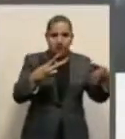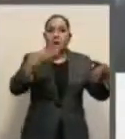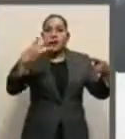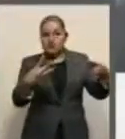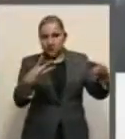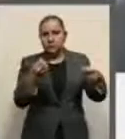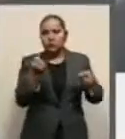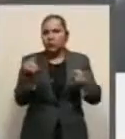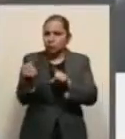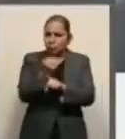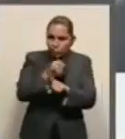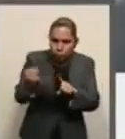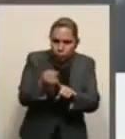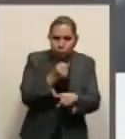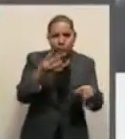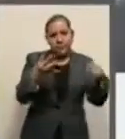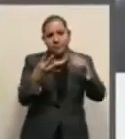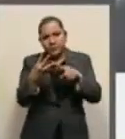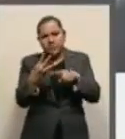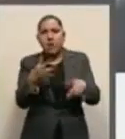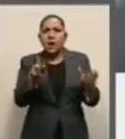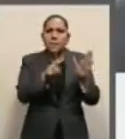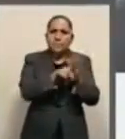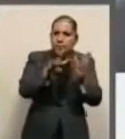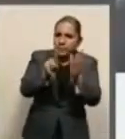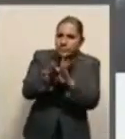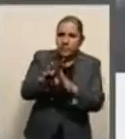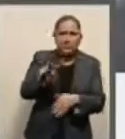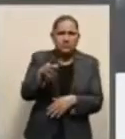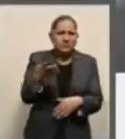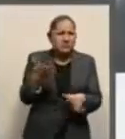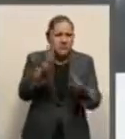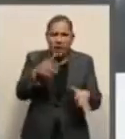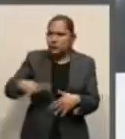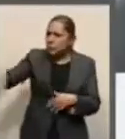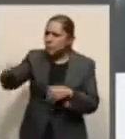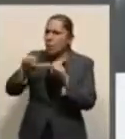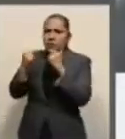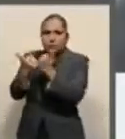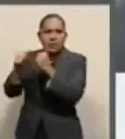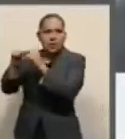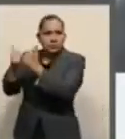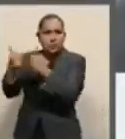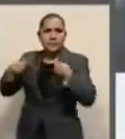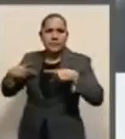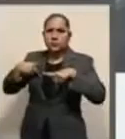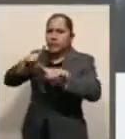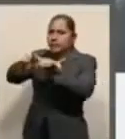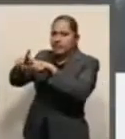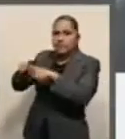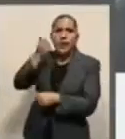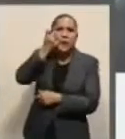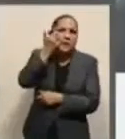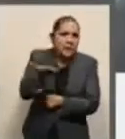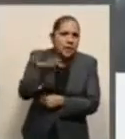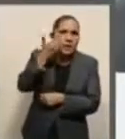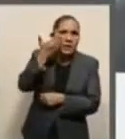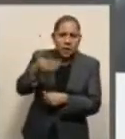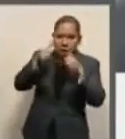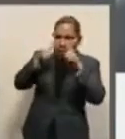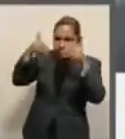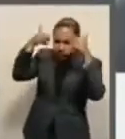periodistas y todas las que han luchado grupos de la sociedad civil que están marcados en el segundo párrafo de este artículo